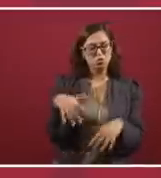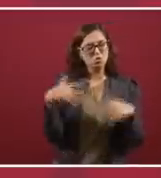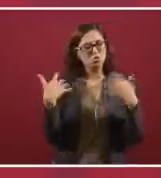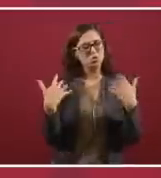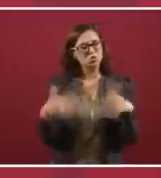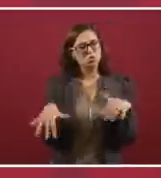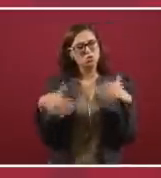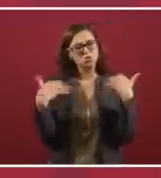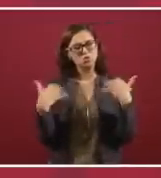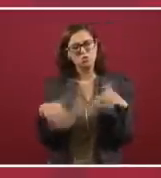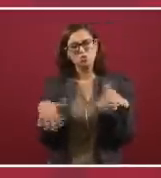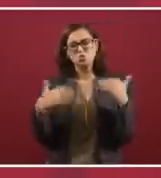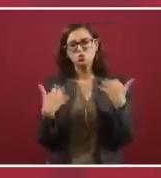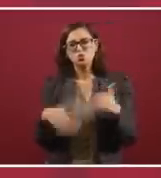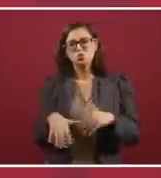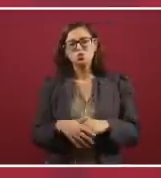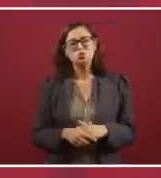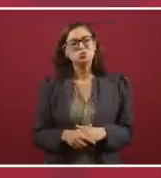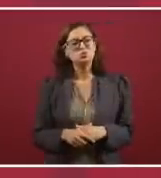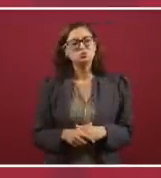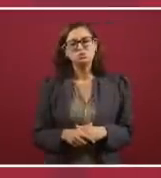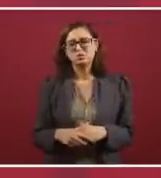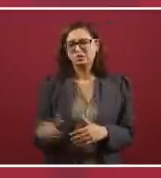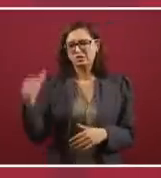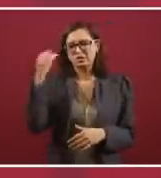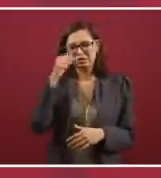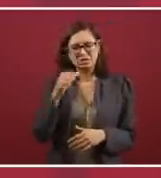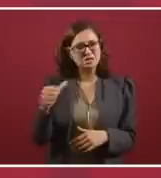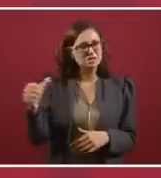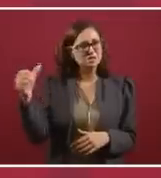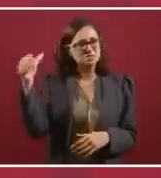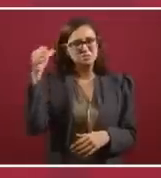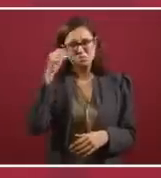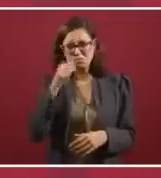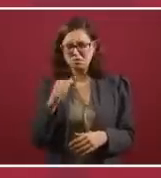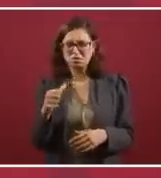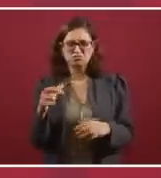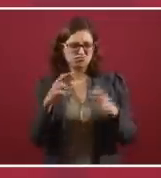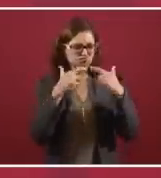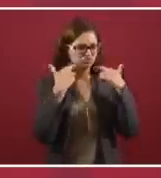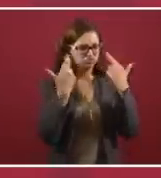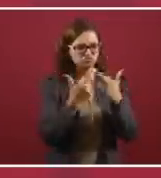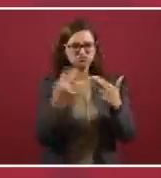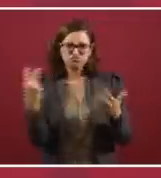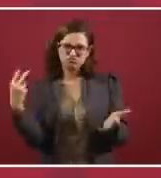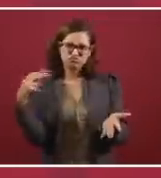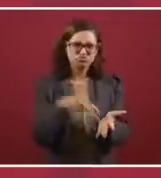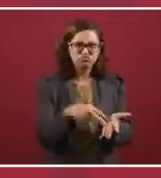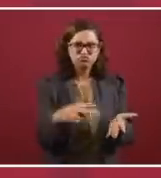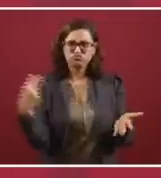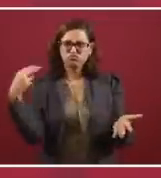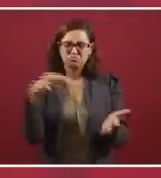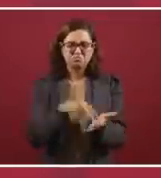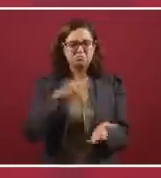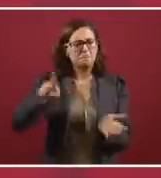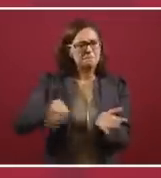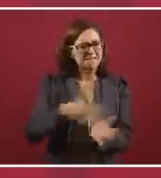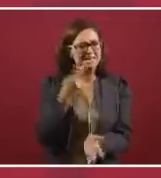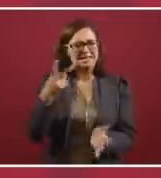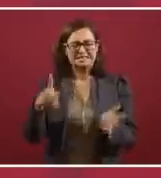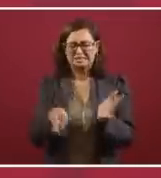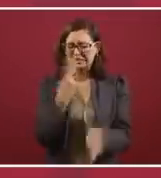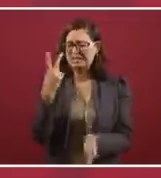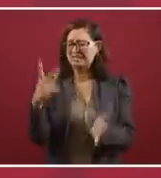estuvieron en todos los encuentros, en muchas reuniones